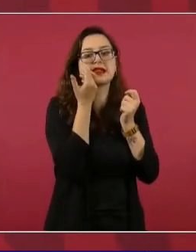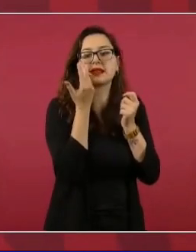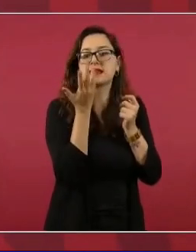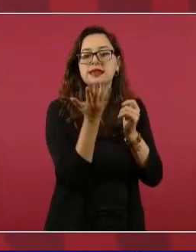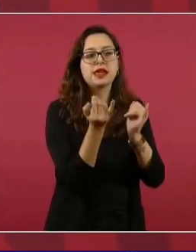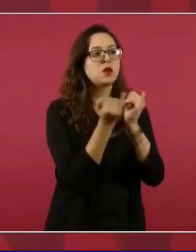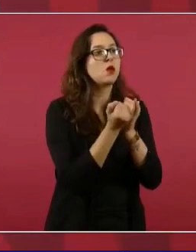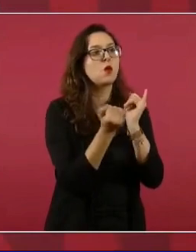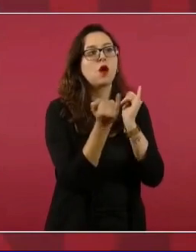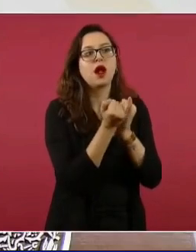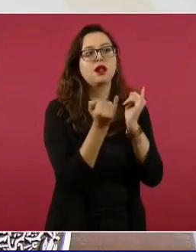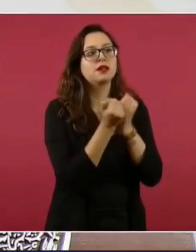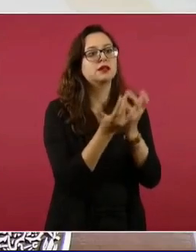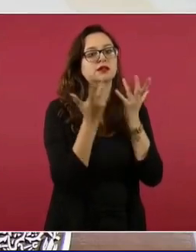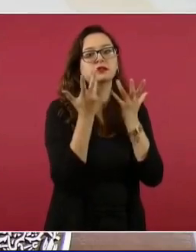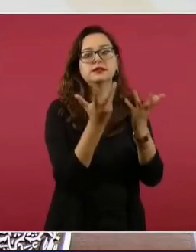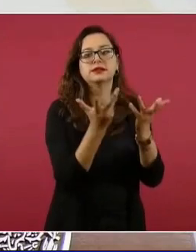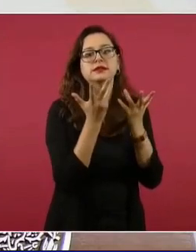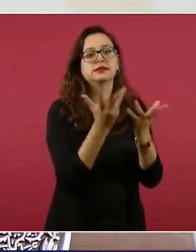encaramarse,